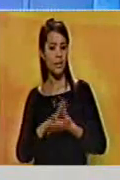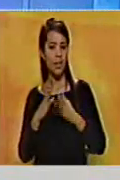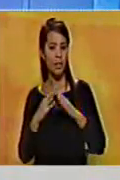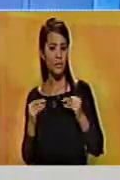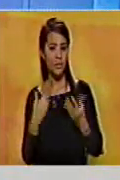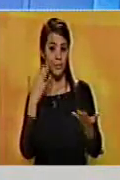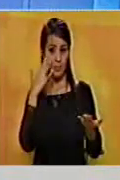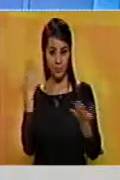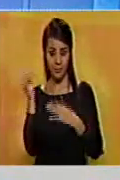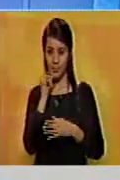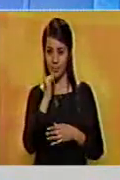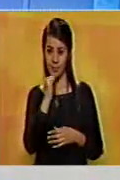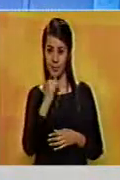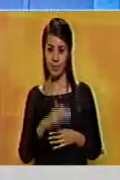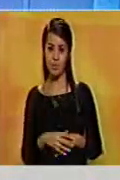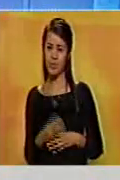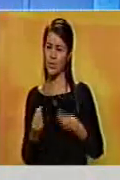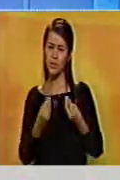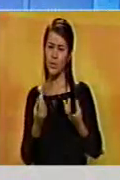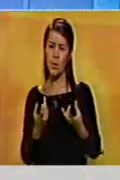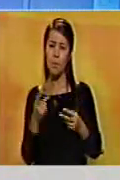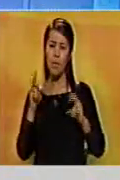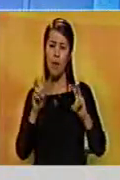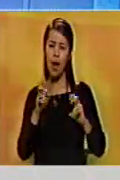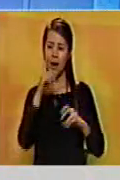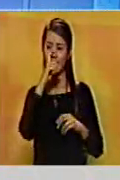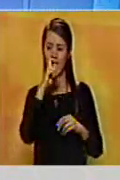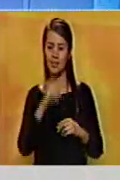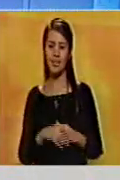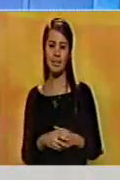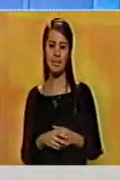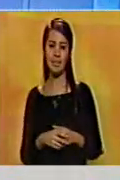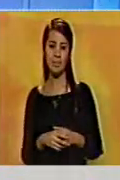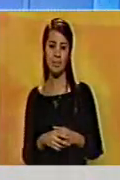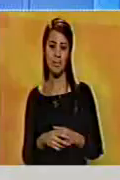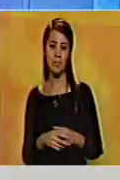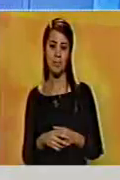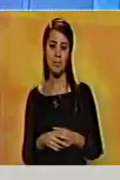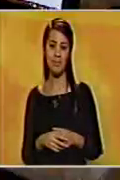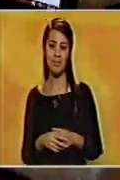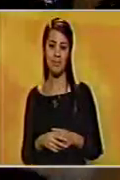Nelcy Oviedo nos cuenta cómo reciben el año los héroes de la vida real.